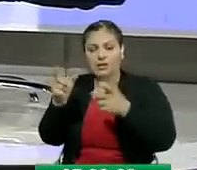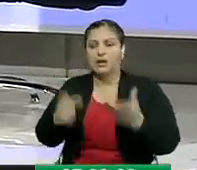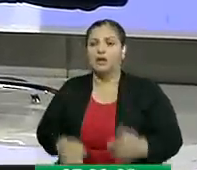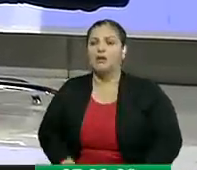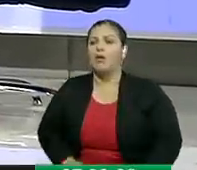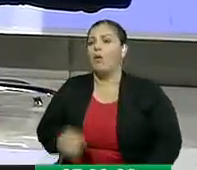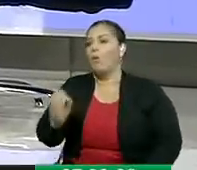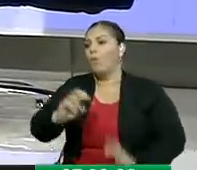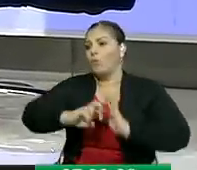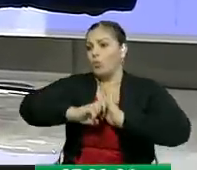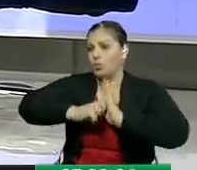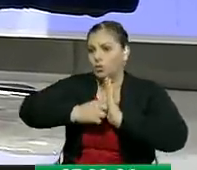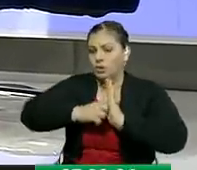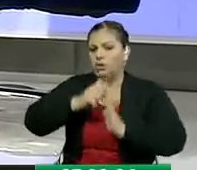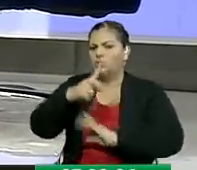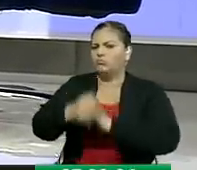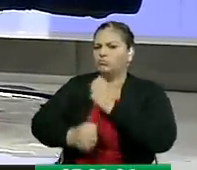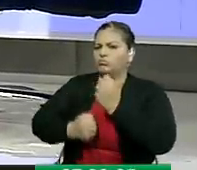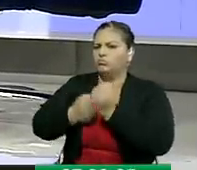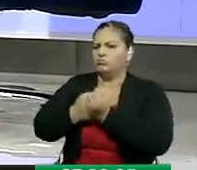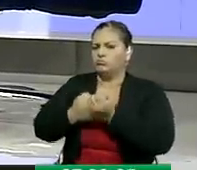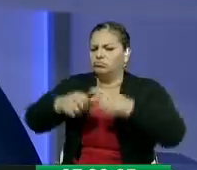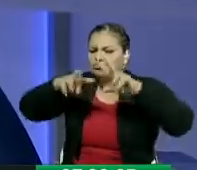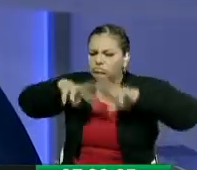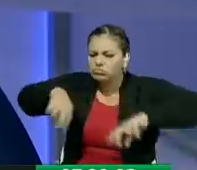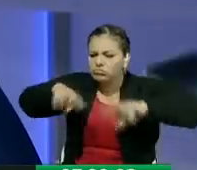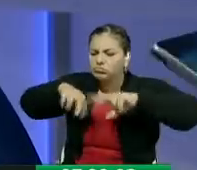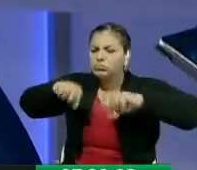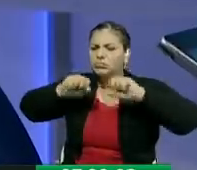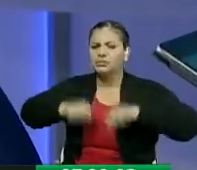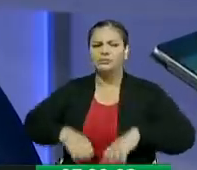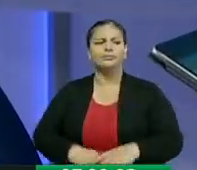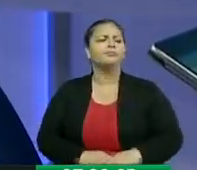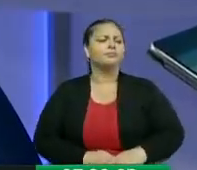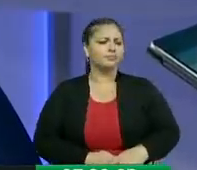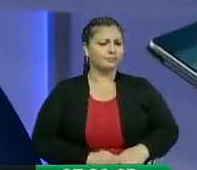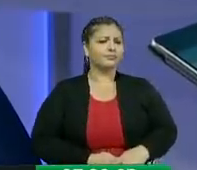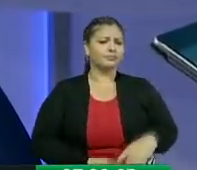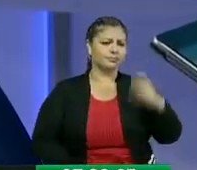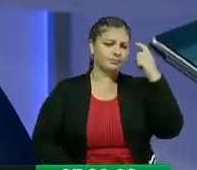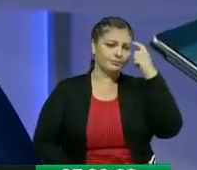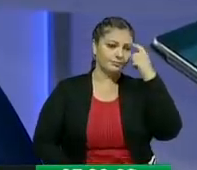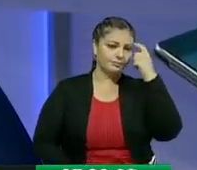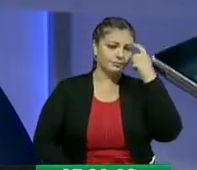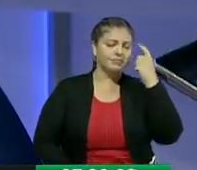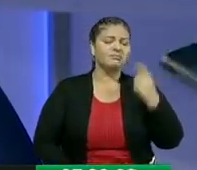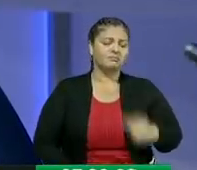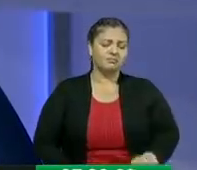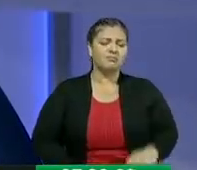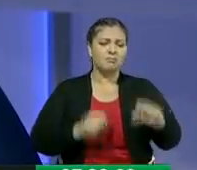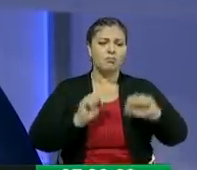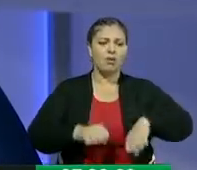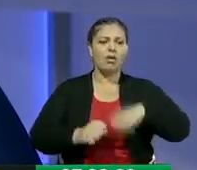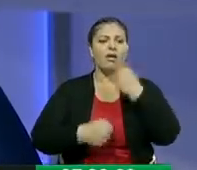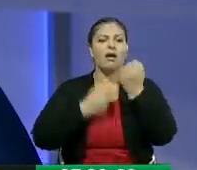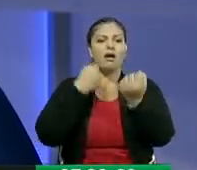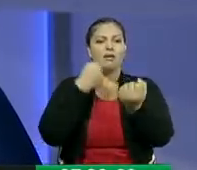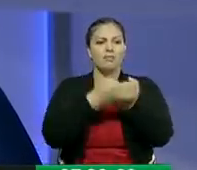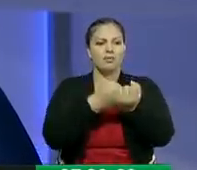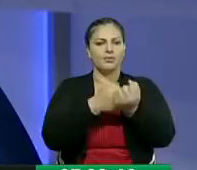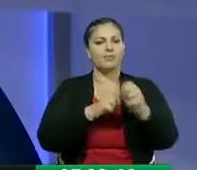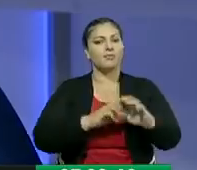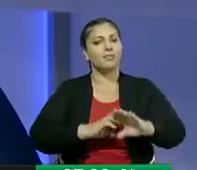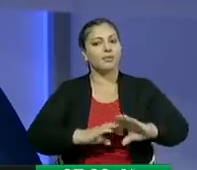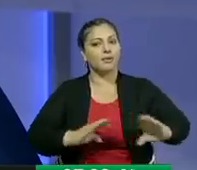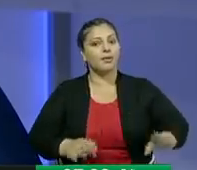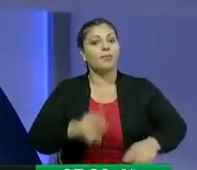y la Contraloría? Complementan, pero si los actuantes, los actores de todo el fenómeno solo dicen